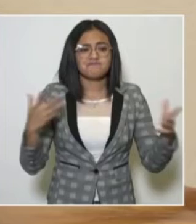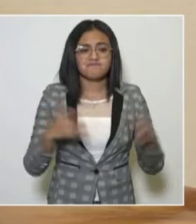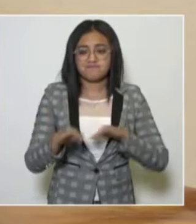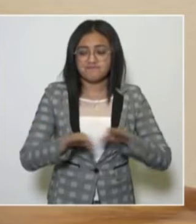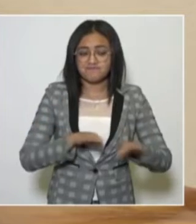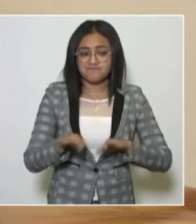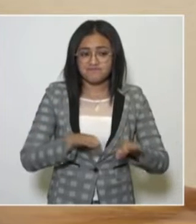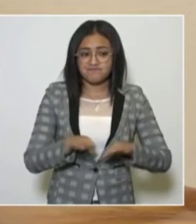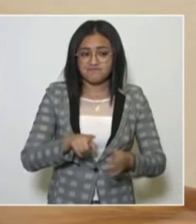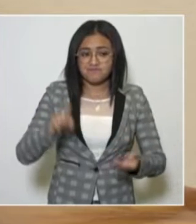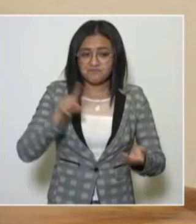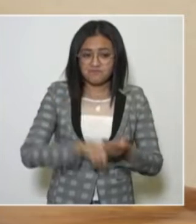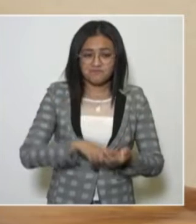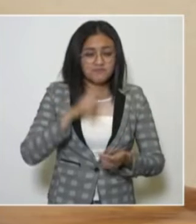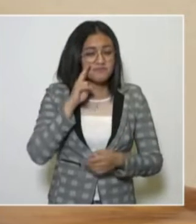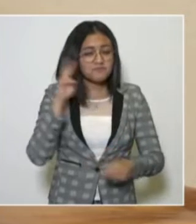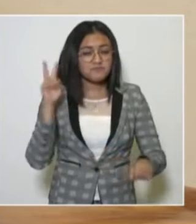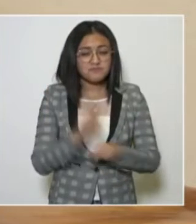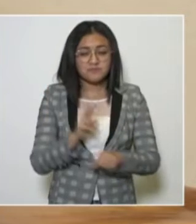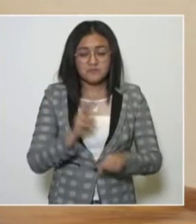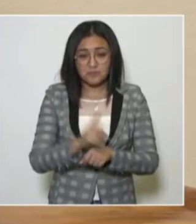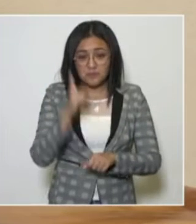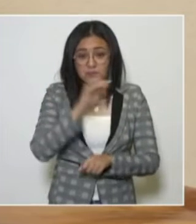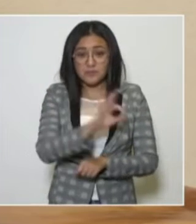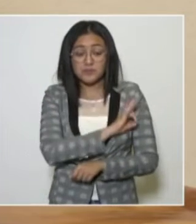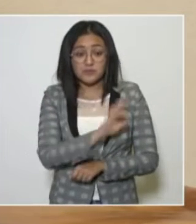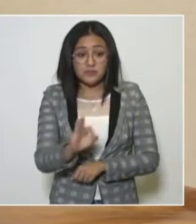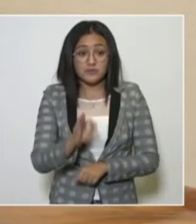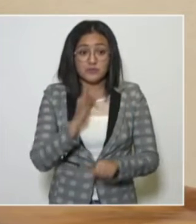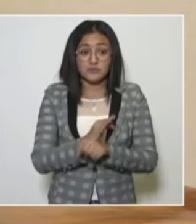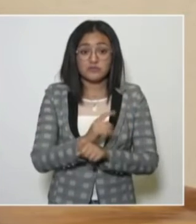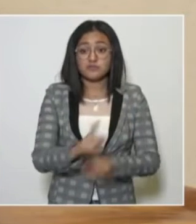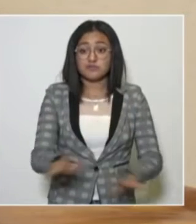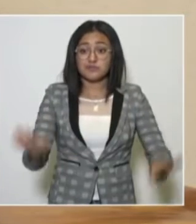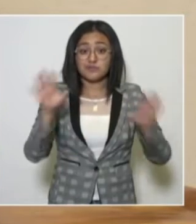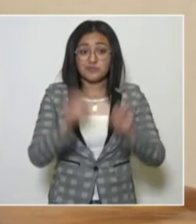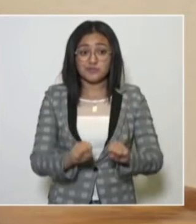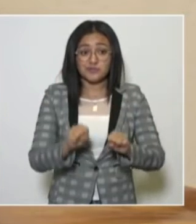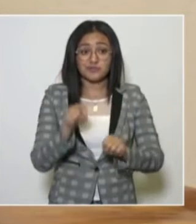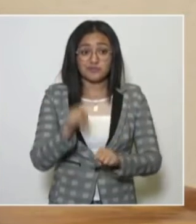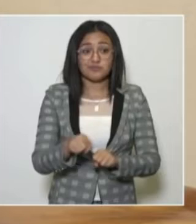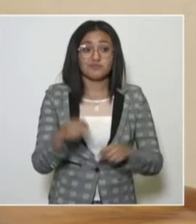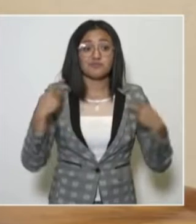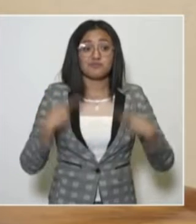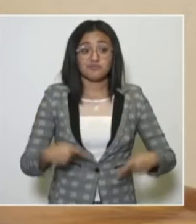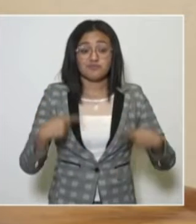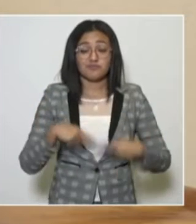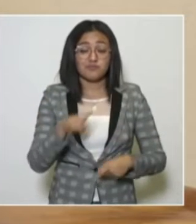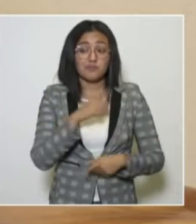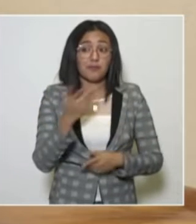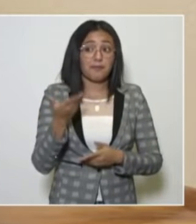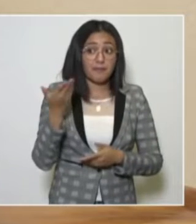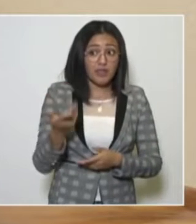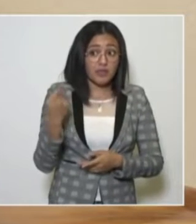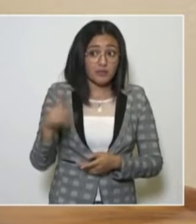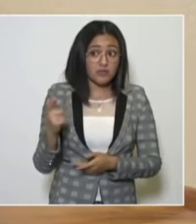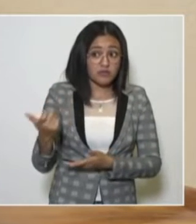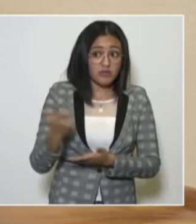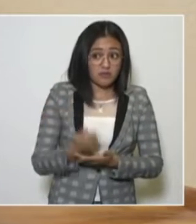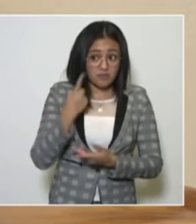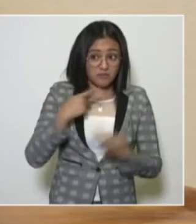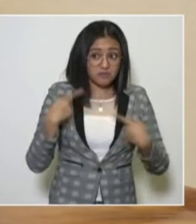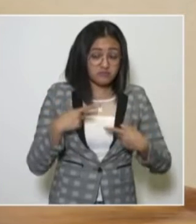de inteligencia para poder aprender a extorsionadores del transporte